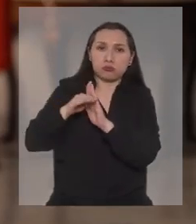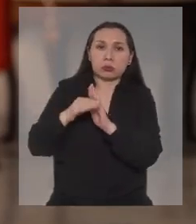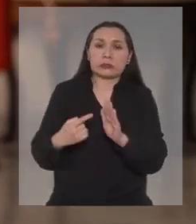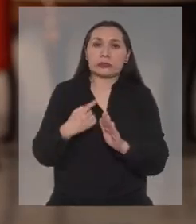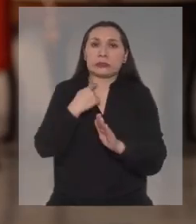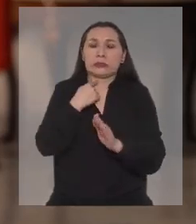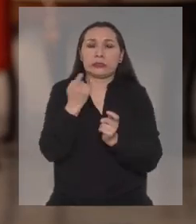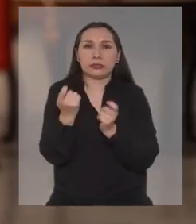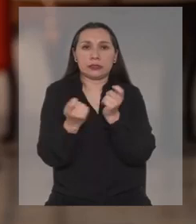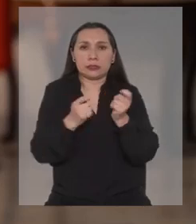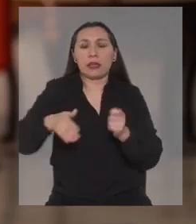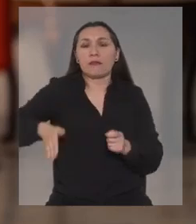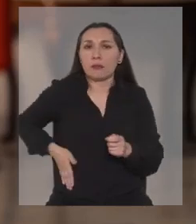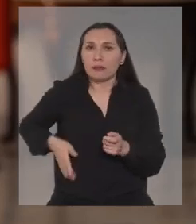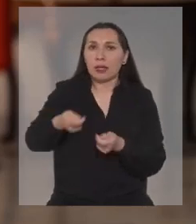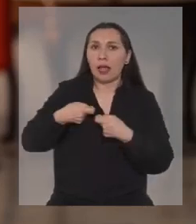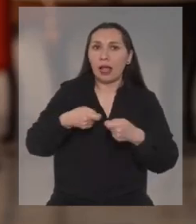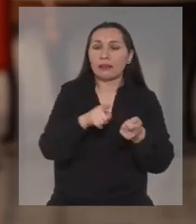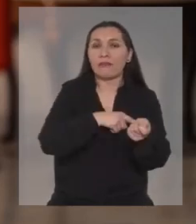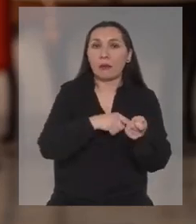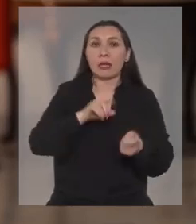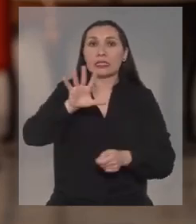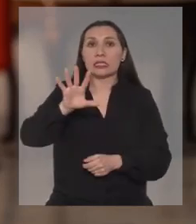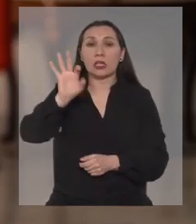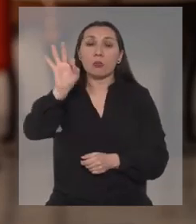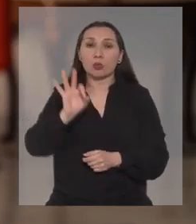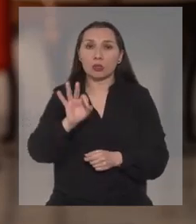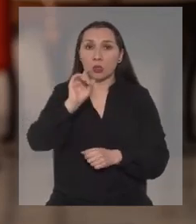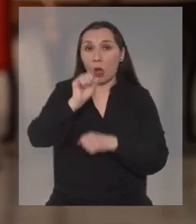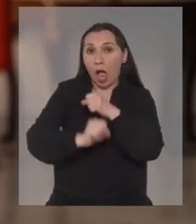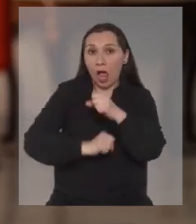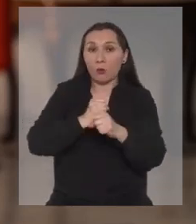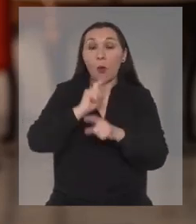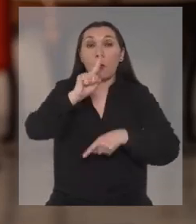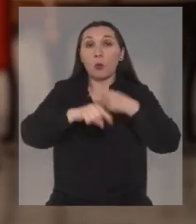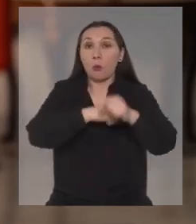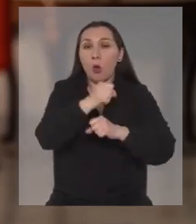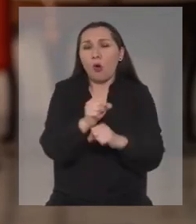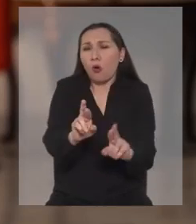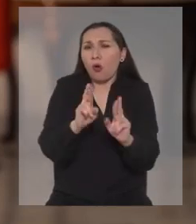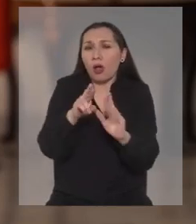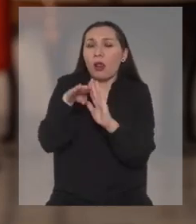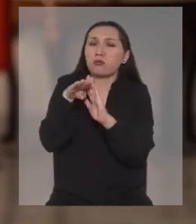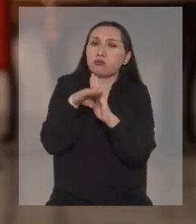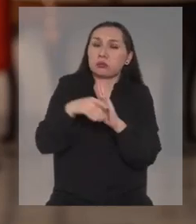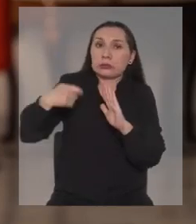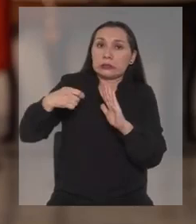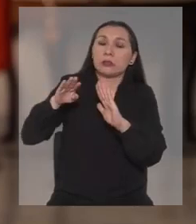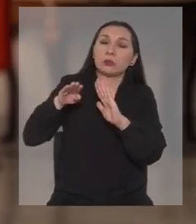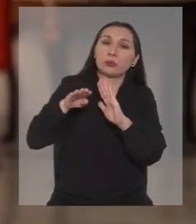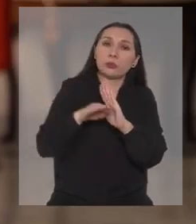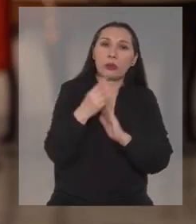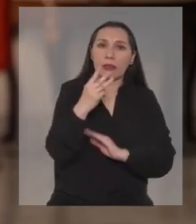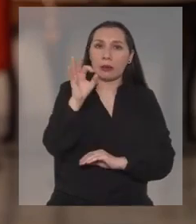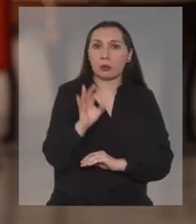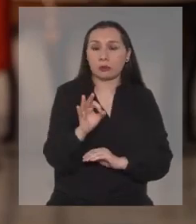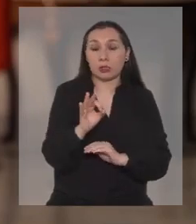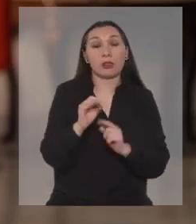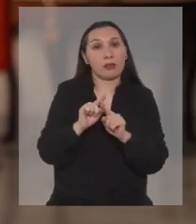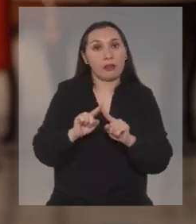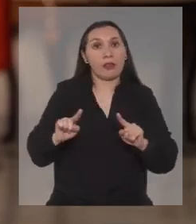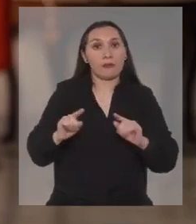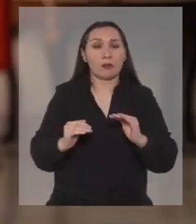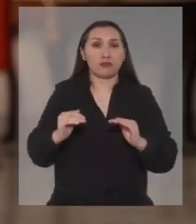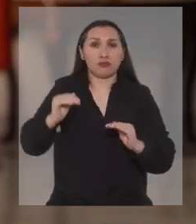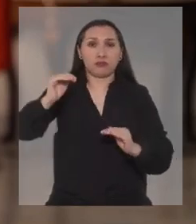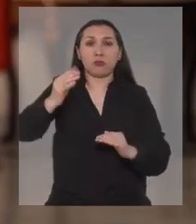afecta a los bolsillos de las familias a un 5% anual y el próximo año esperamos estar en torno al 3% lejos